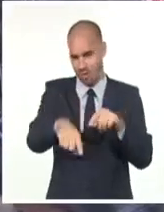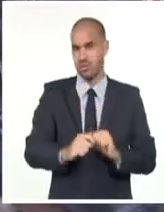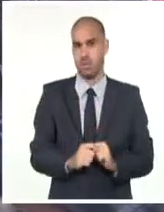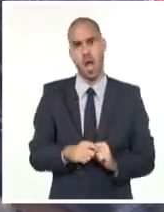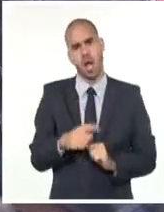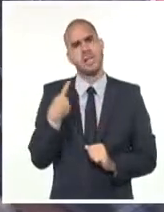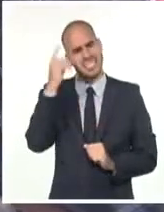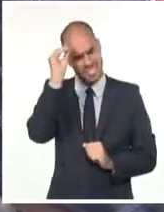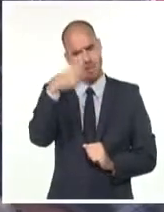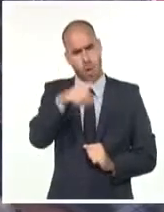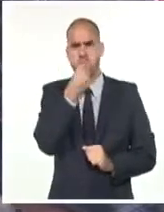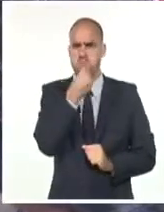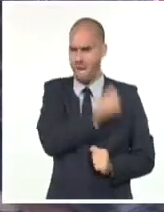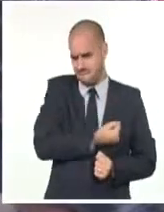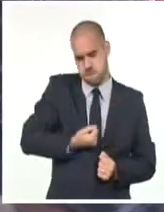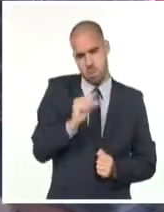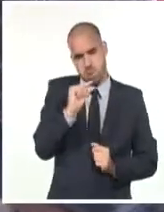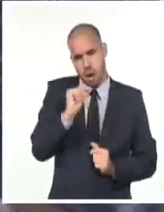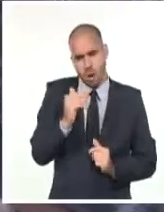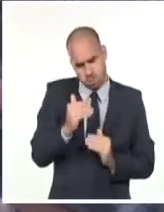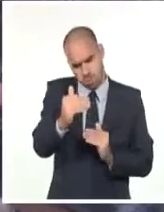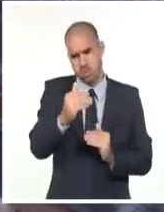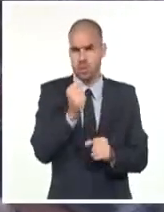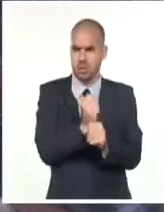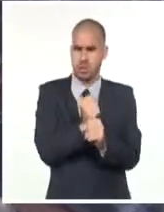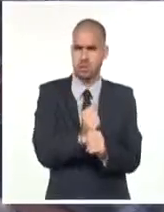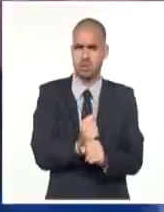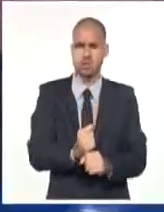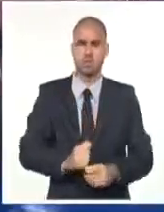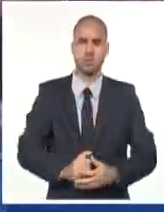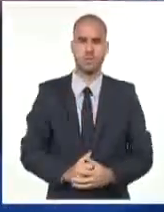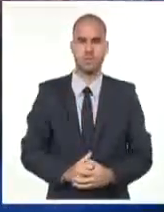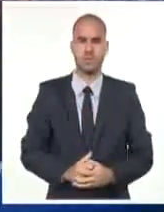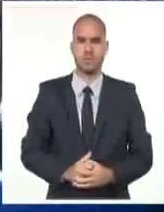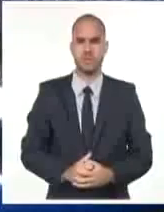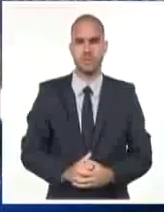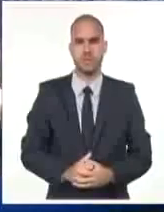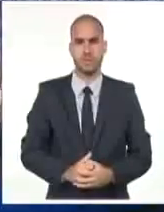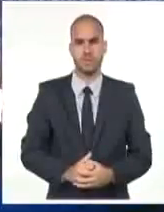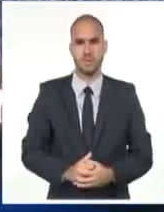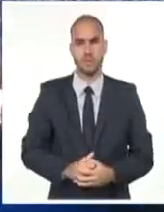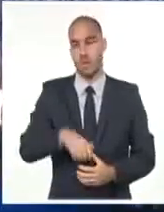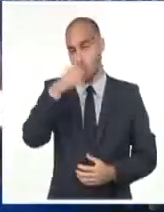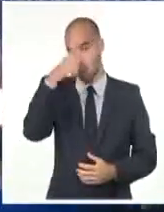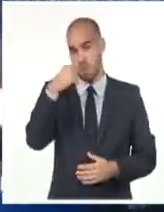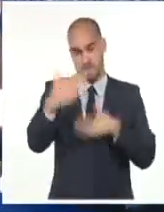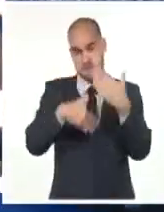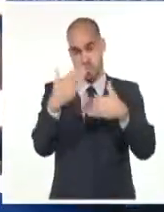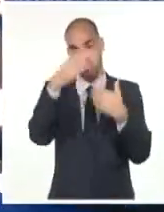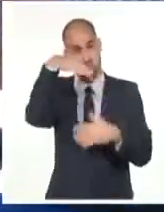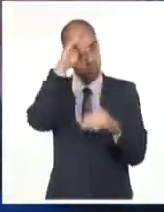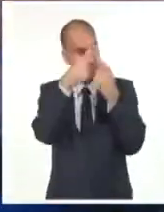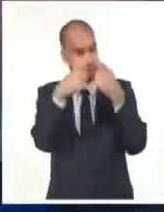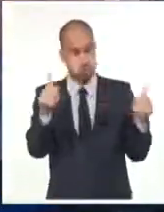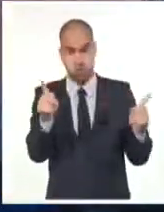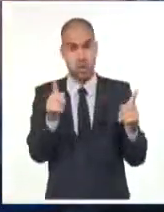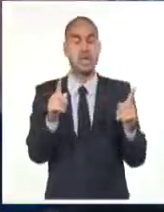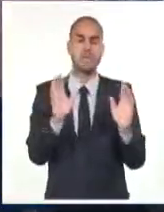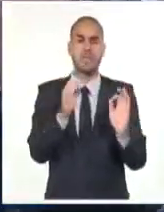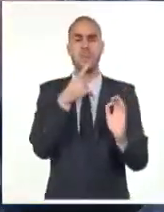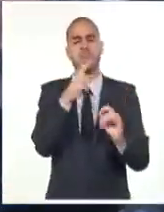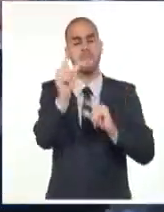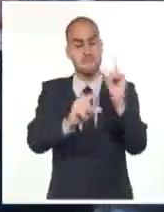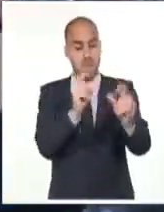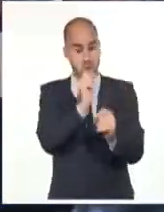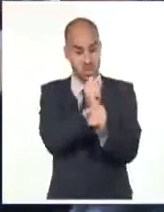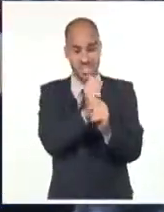poquito más. Y ustedes, muchos de ustedes lo han demostrado. Pese a las condiciones excepcionales que afronta el país, se reconoció a quienes producen carne